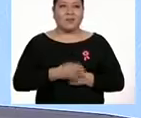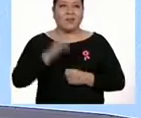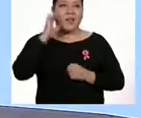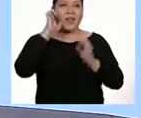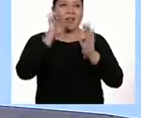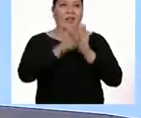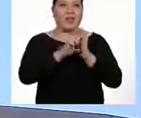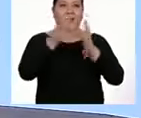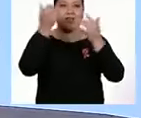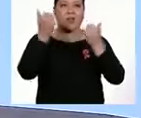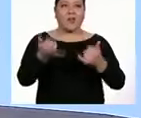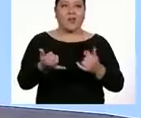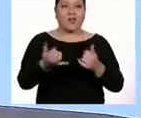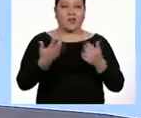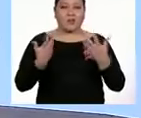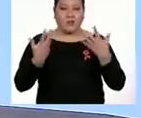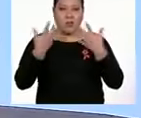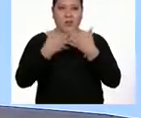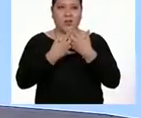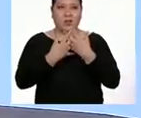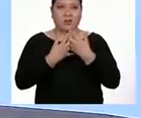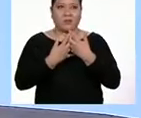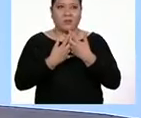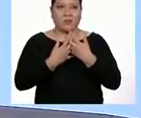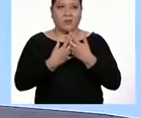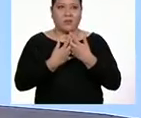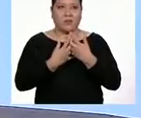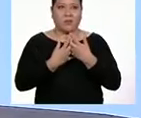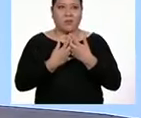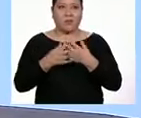El ejemplo de hoy es vinculado al